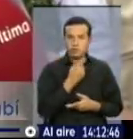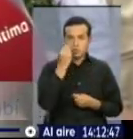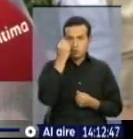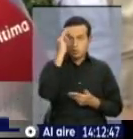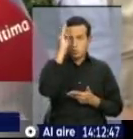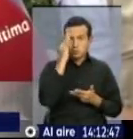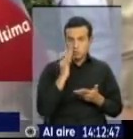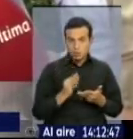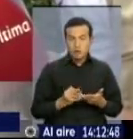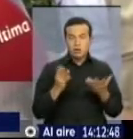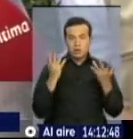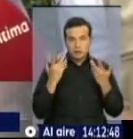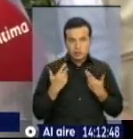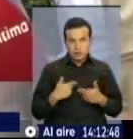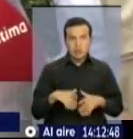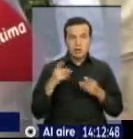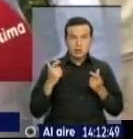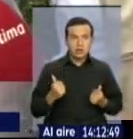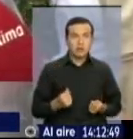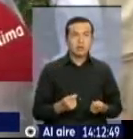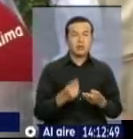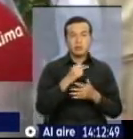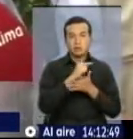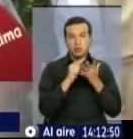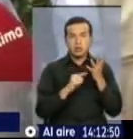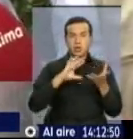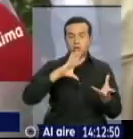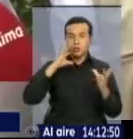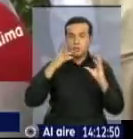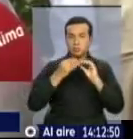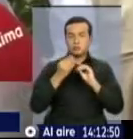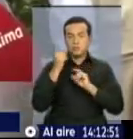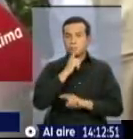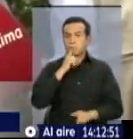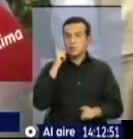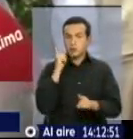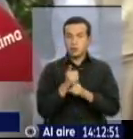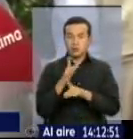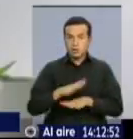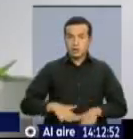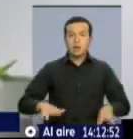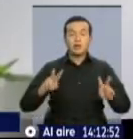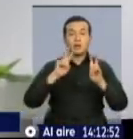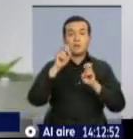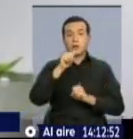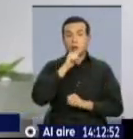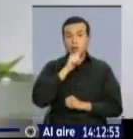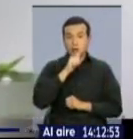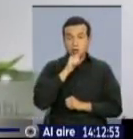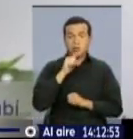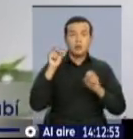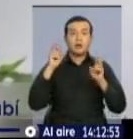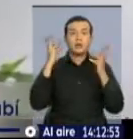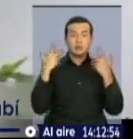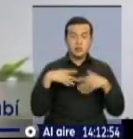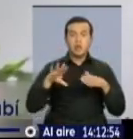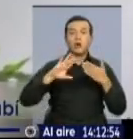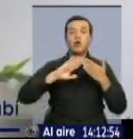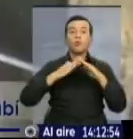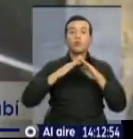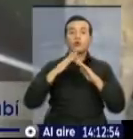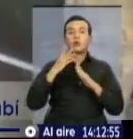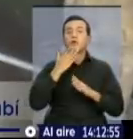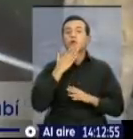presupuesto se van a financiar algunas medidas de adaptación, como dijimos, acá el tema del agua. Se ha trabajado con la comunidad en evitar